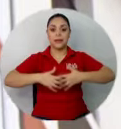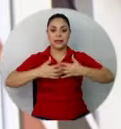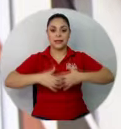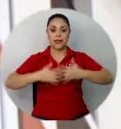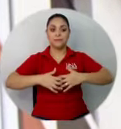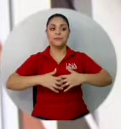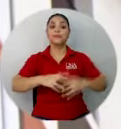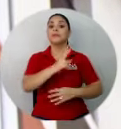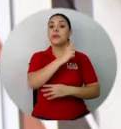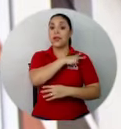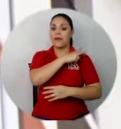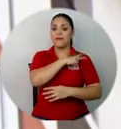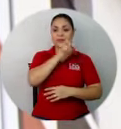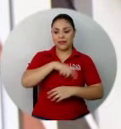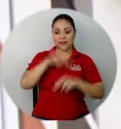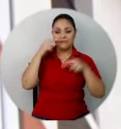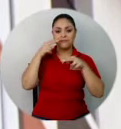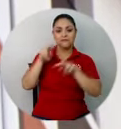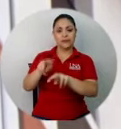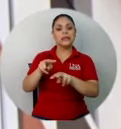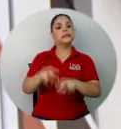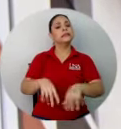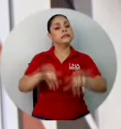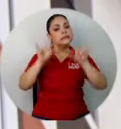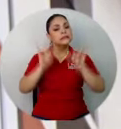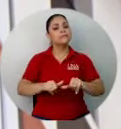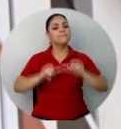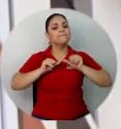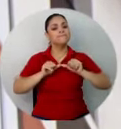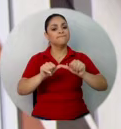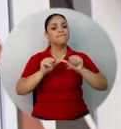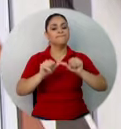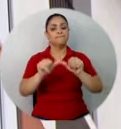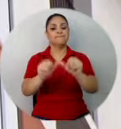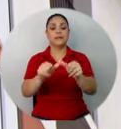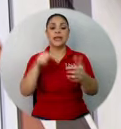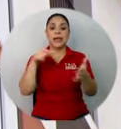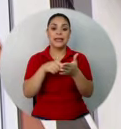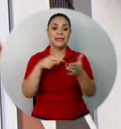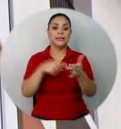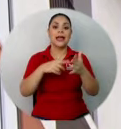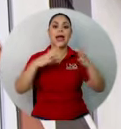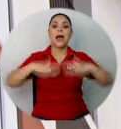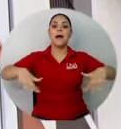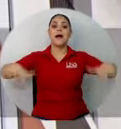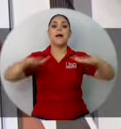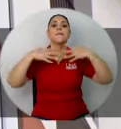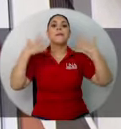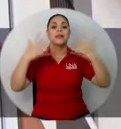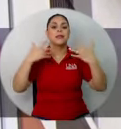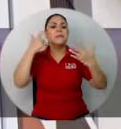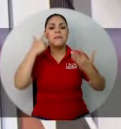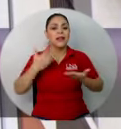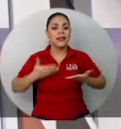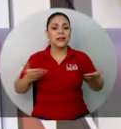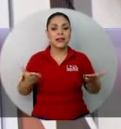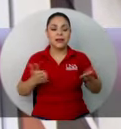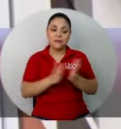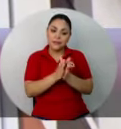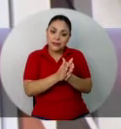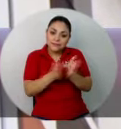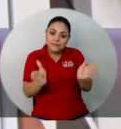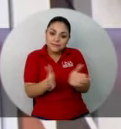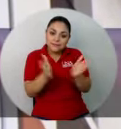tal tienen que velar porque prevalezca siempre este este ambiente, precisamente. ¿Para qué?